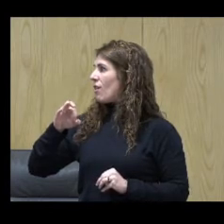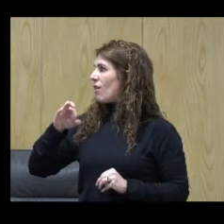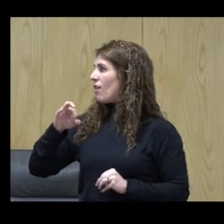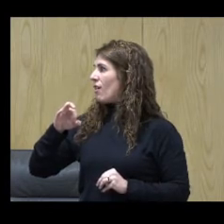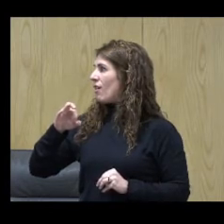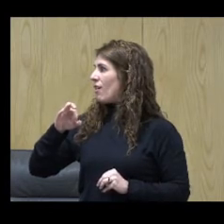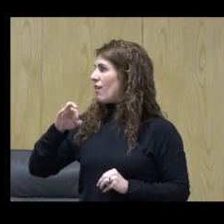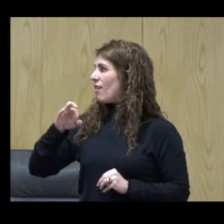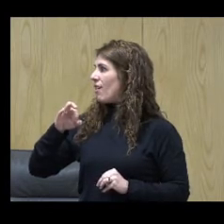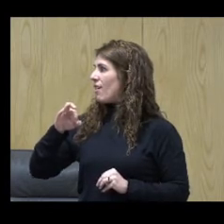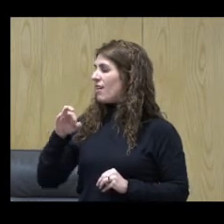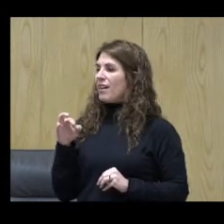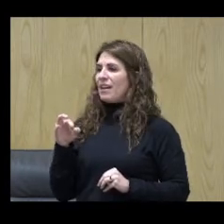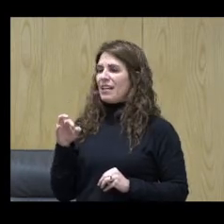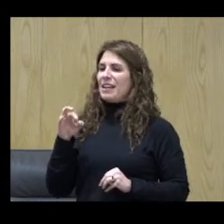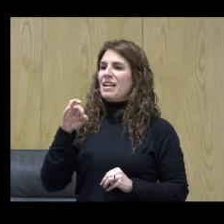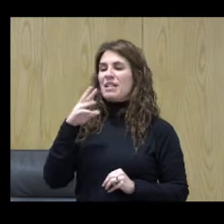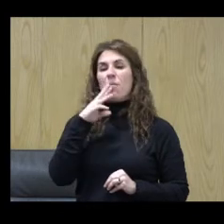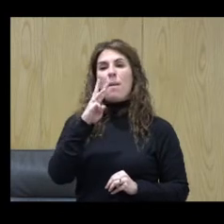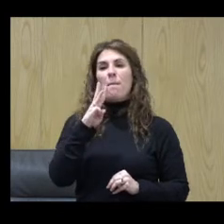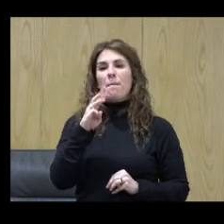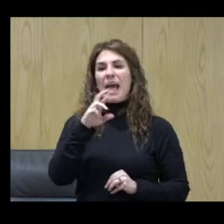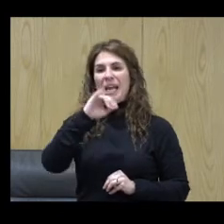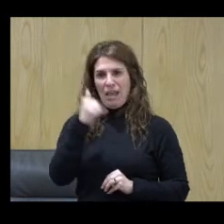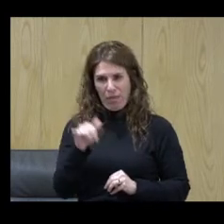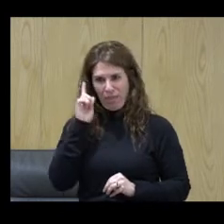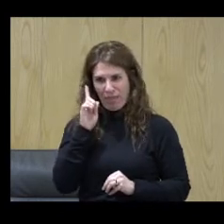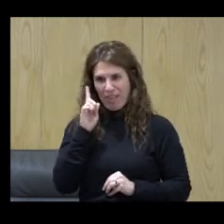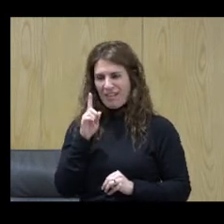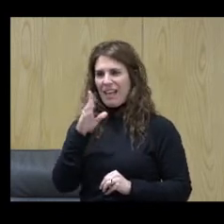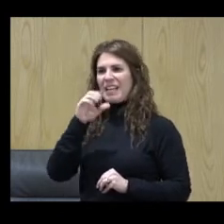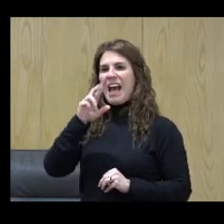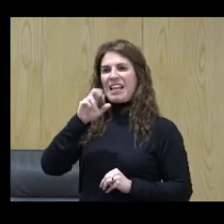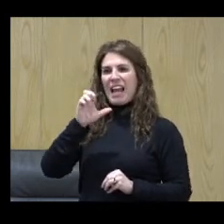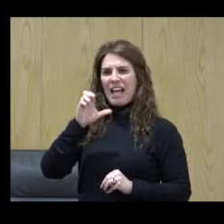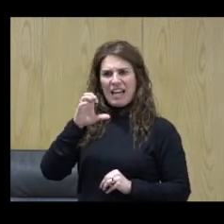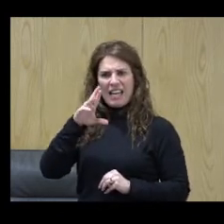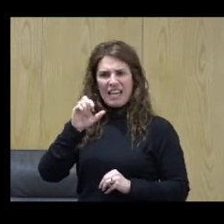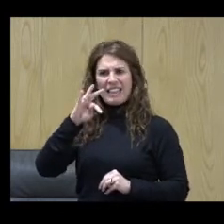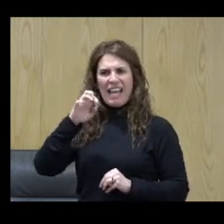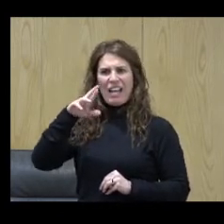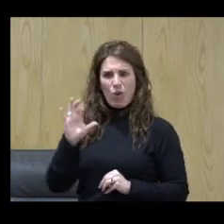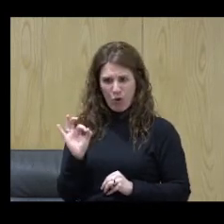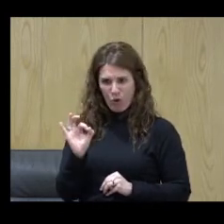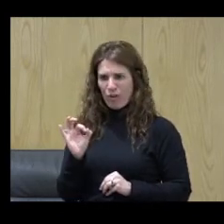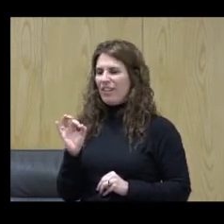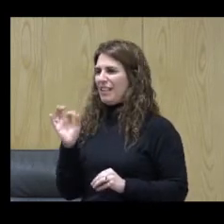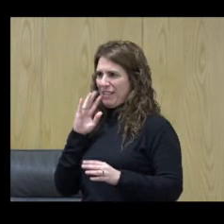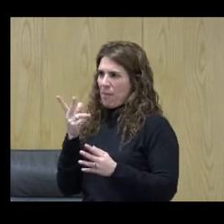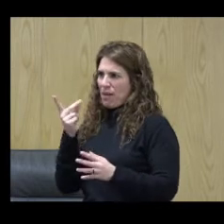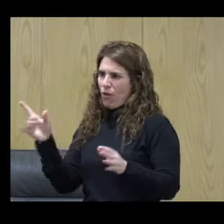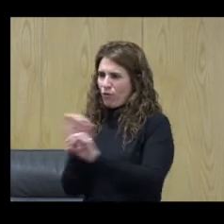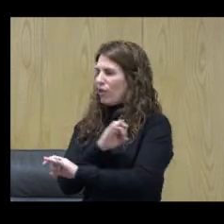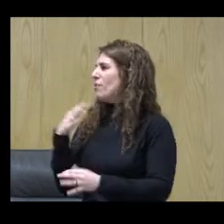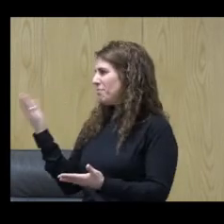no. Bueno, vienes de Fundación Aprocor. Sí. Y él es uno de los participantes en esta investigación. Un